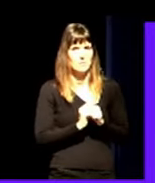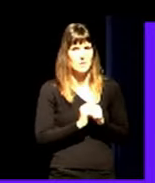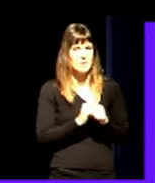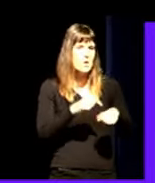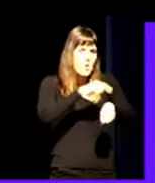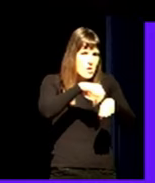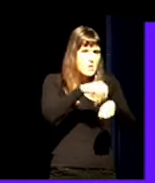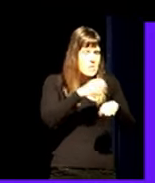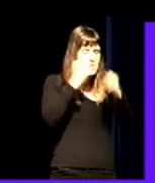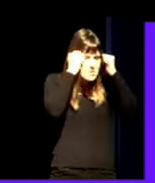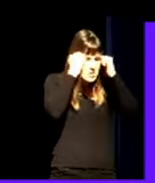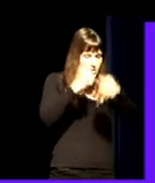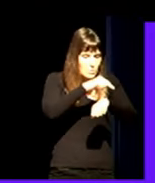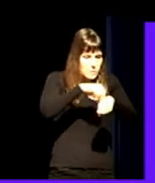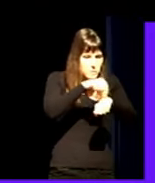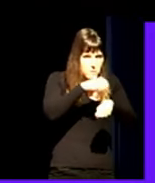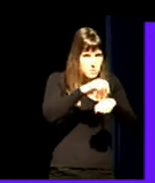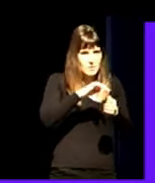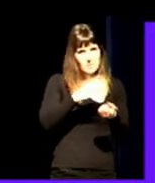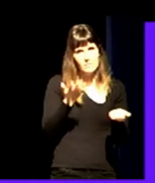echáis horas a mayores, ¿no?